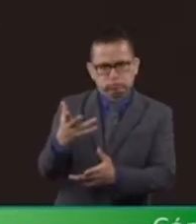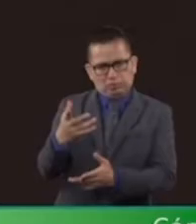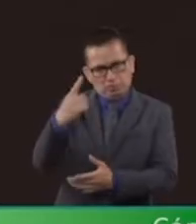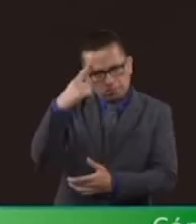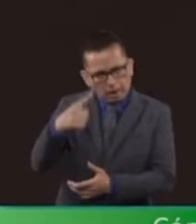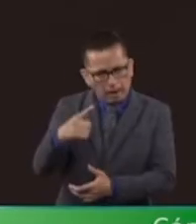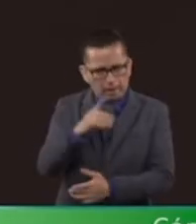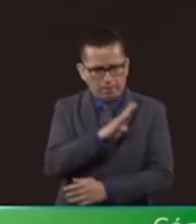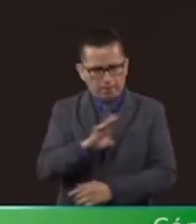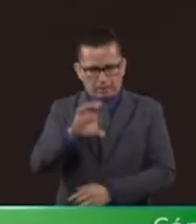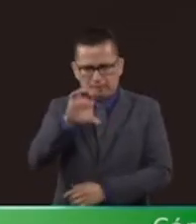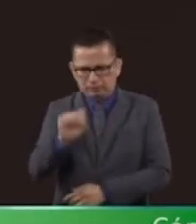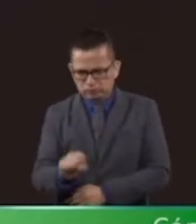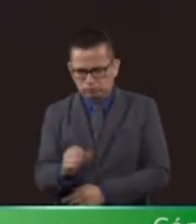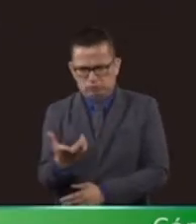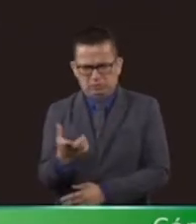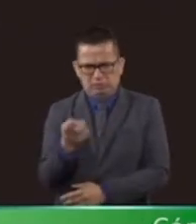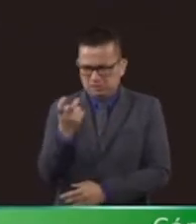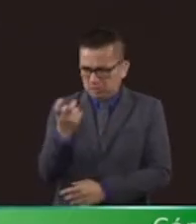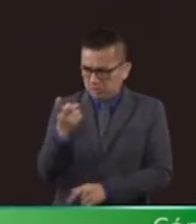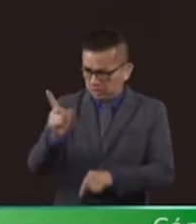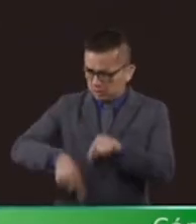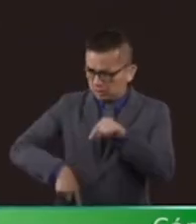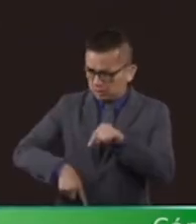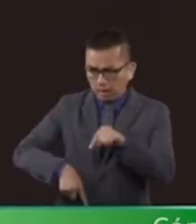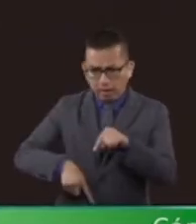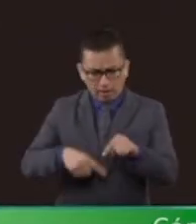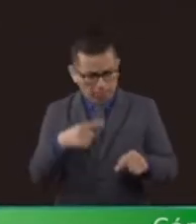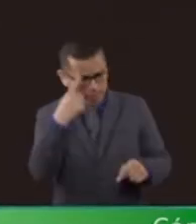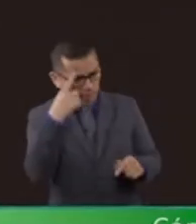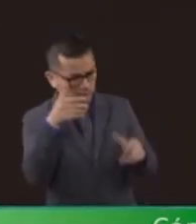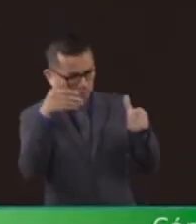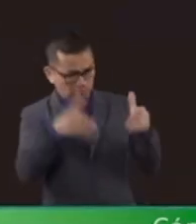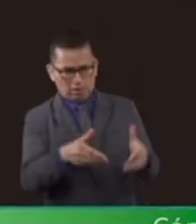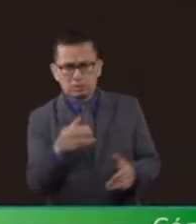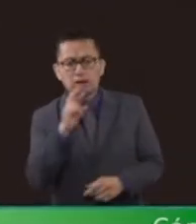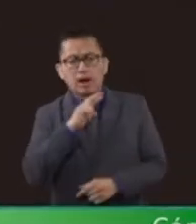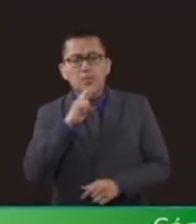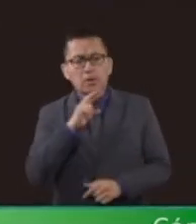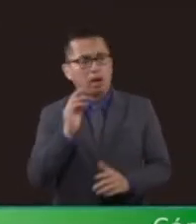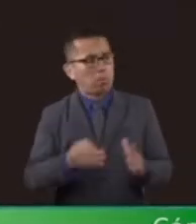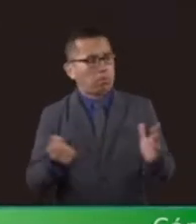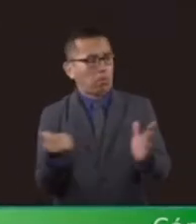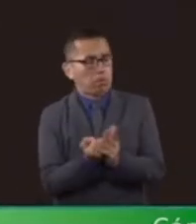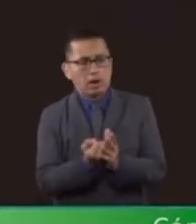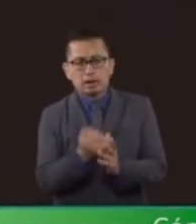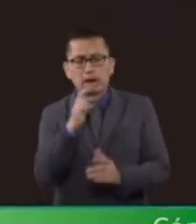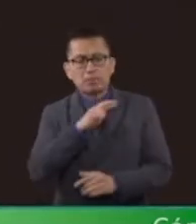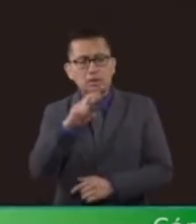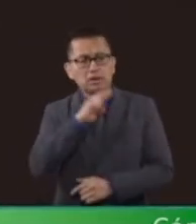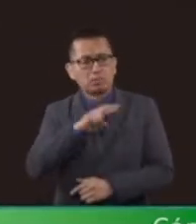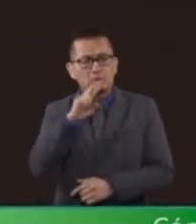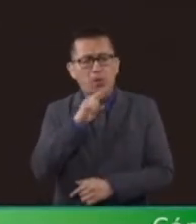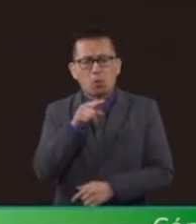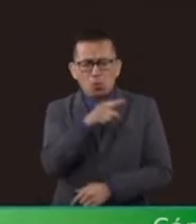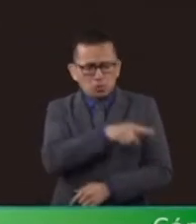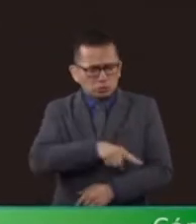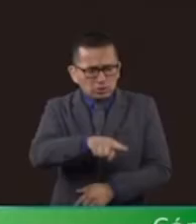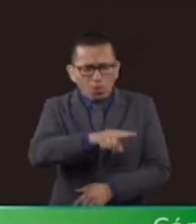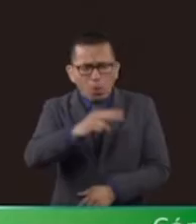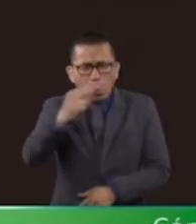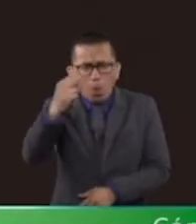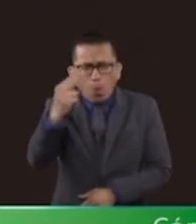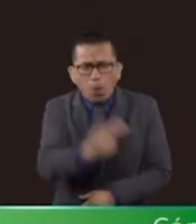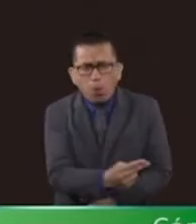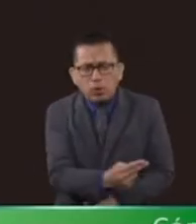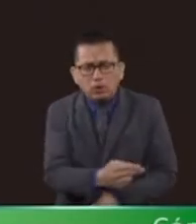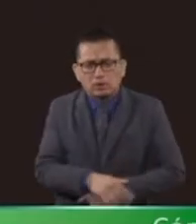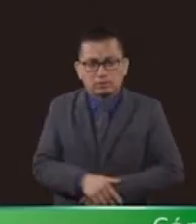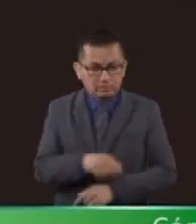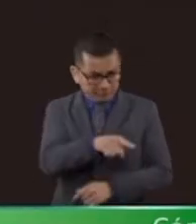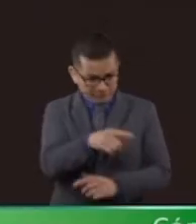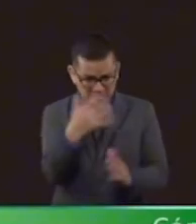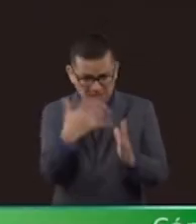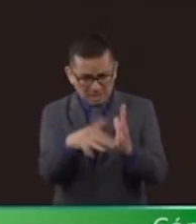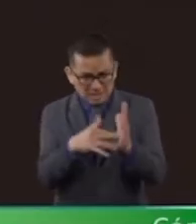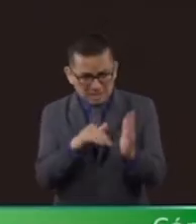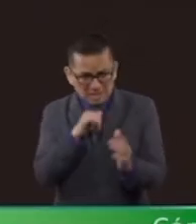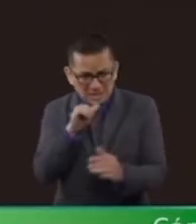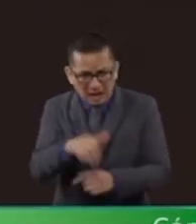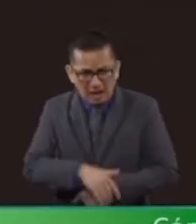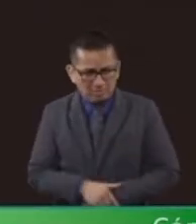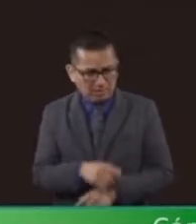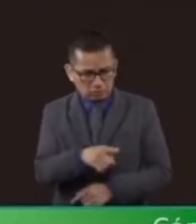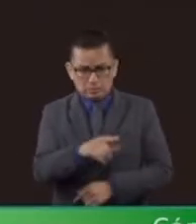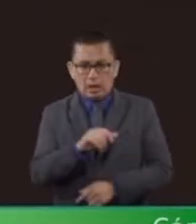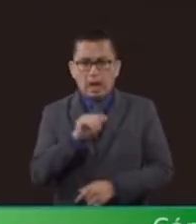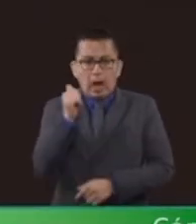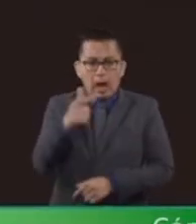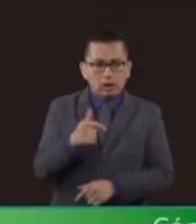solemne, para aprobar este dictamen fast track que tanto les urge, que ni lo han leído y que ni lo han atendido, pero que sí